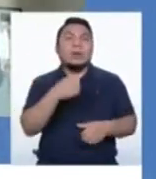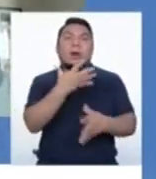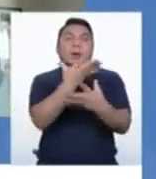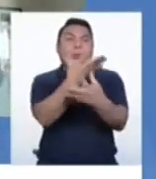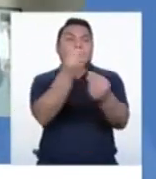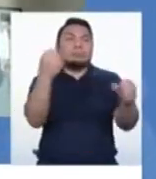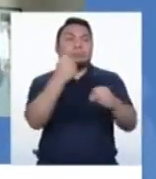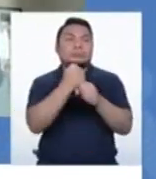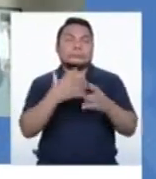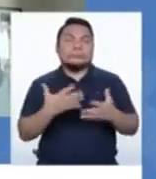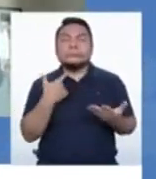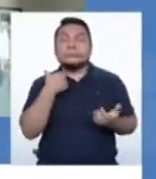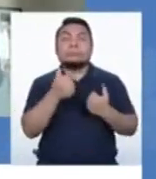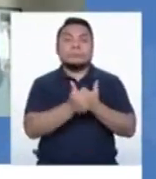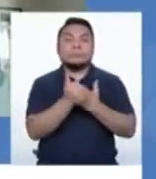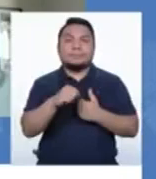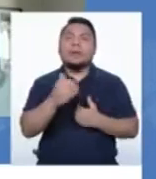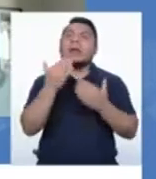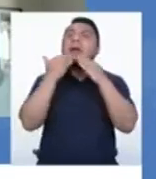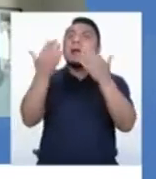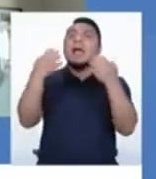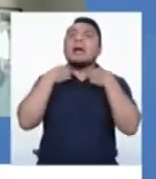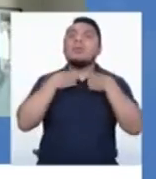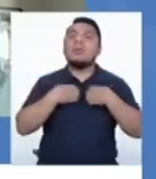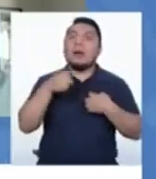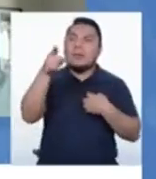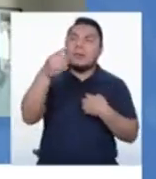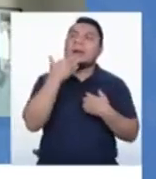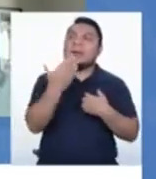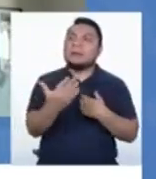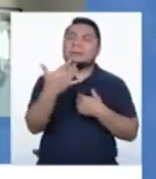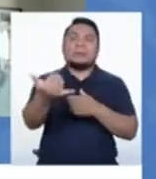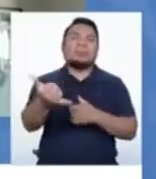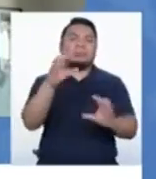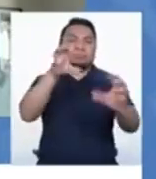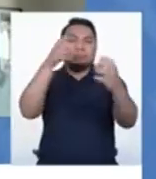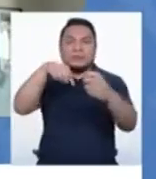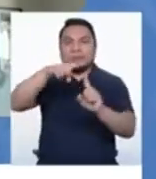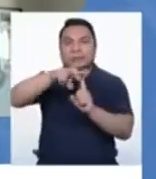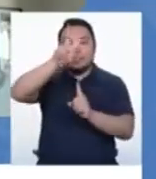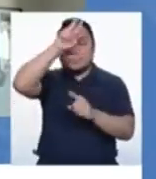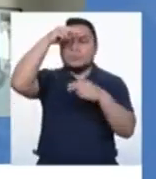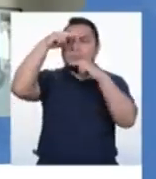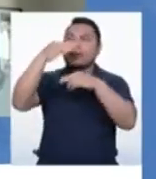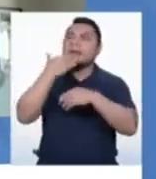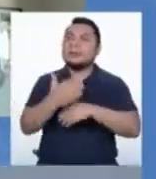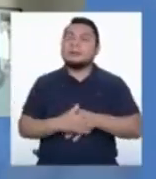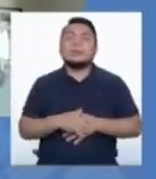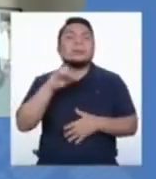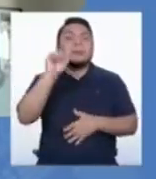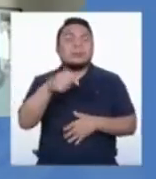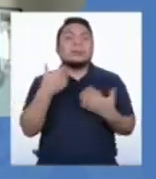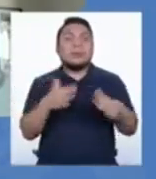tantos trabajadores. Gracias, doctor Oxal Ábalos, abogado laboralista, por esta participación en TV Perú Noticias. Se tienen ya que delinear los sectores para...